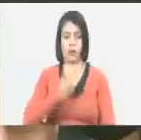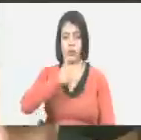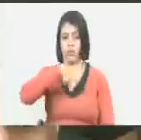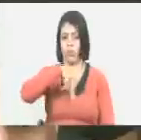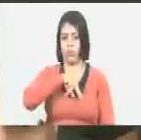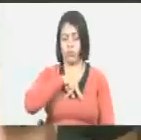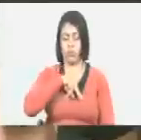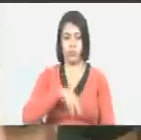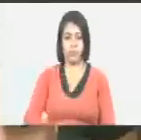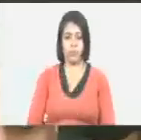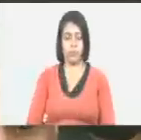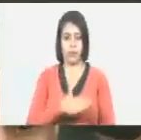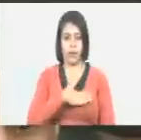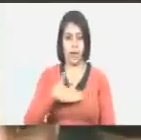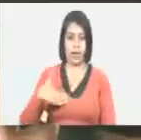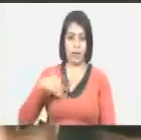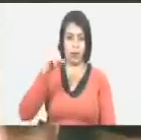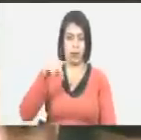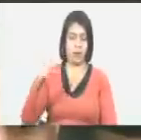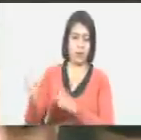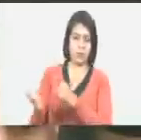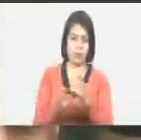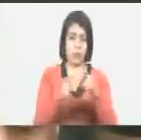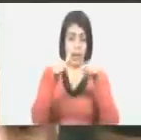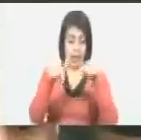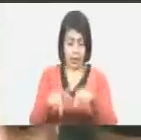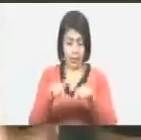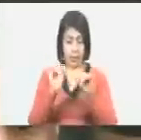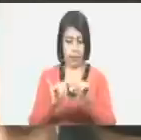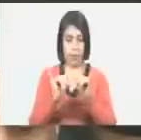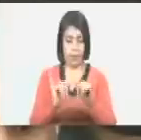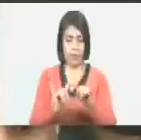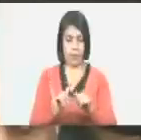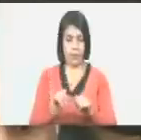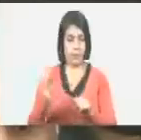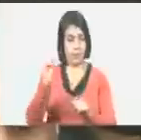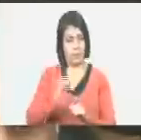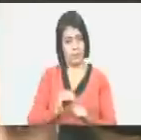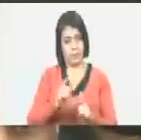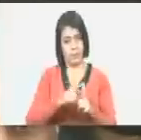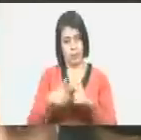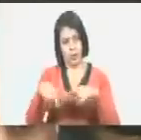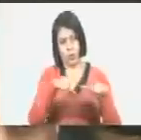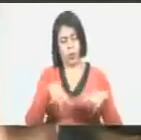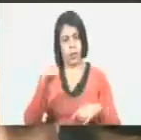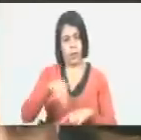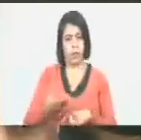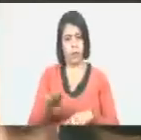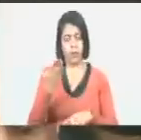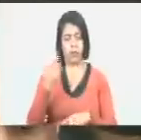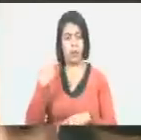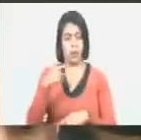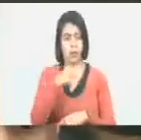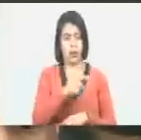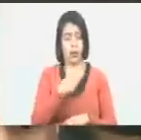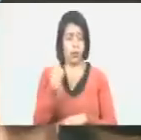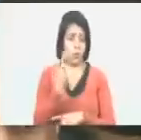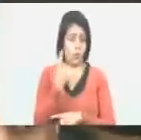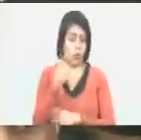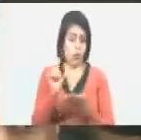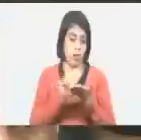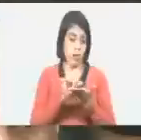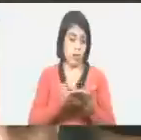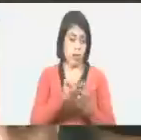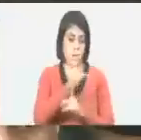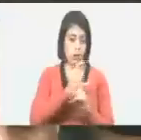Nosotros queremos además invitar desde esta tribuna a uno de los espacios más importantes que tiene no solo el libro,